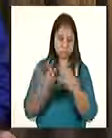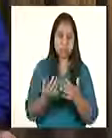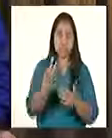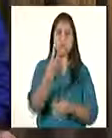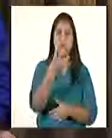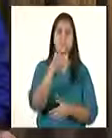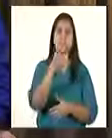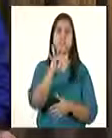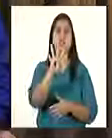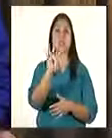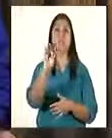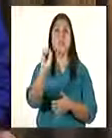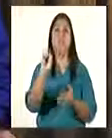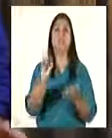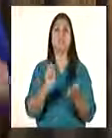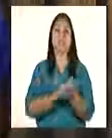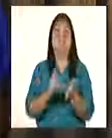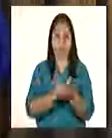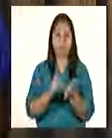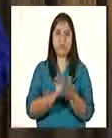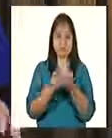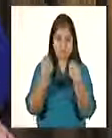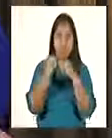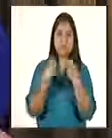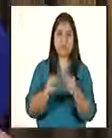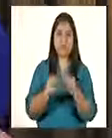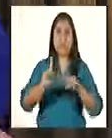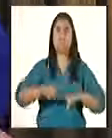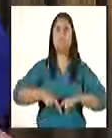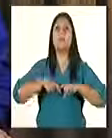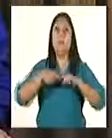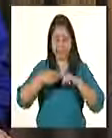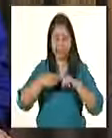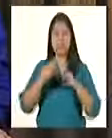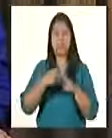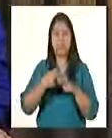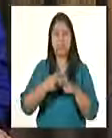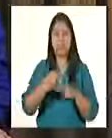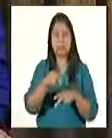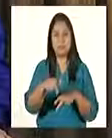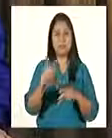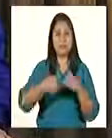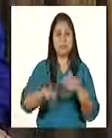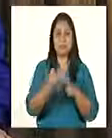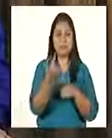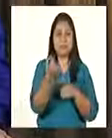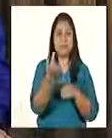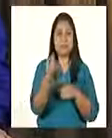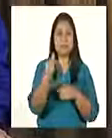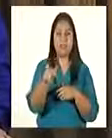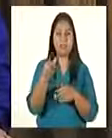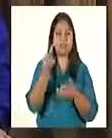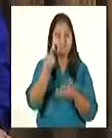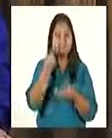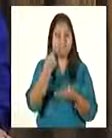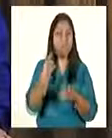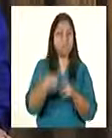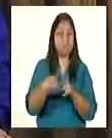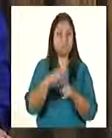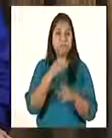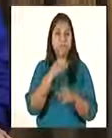momento 440 pruebas y quedan todavía pendientes algunas que correr en los laboratorios de salud